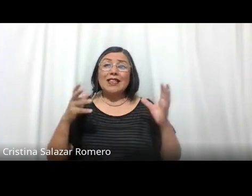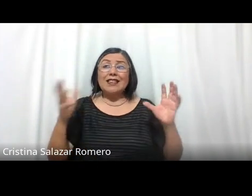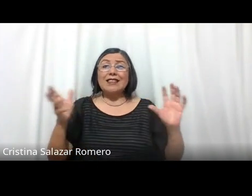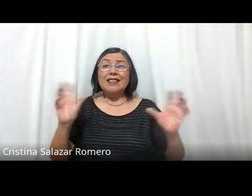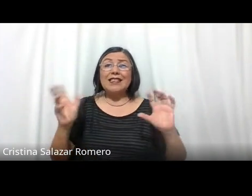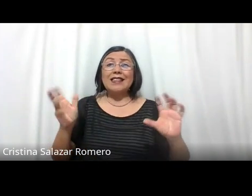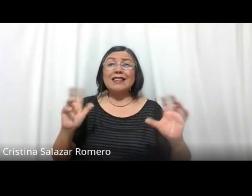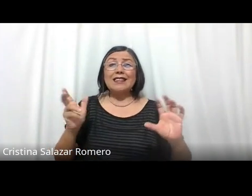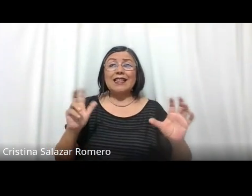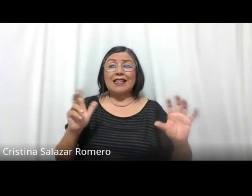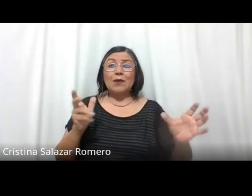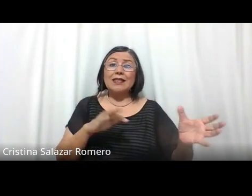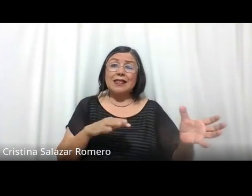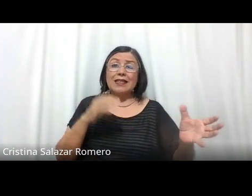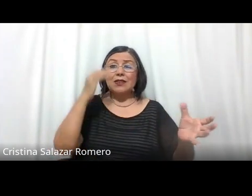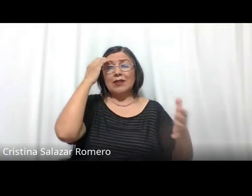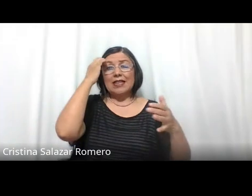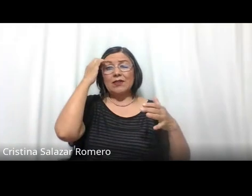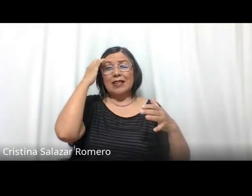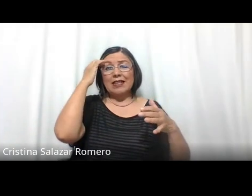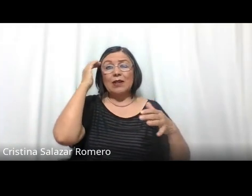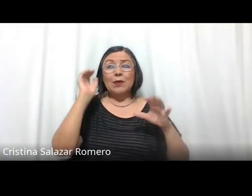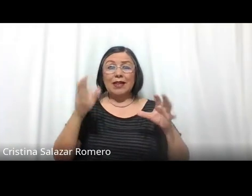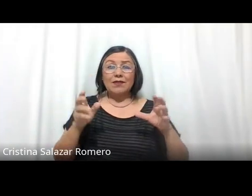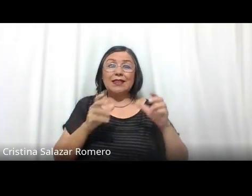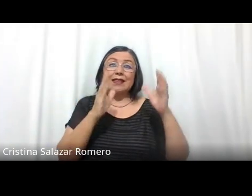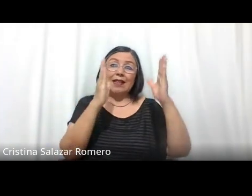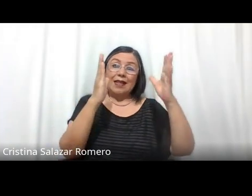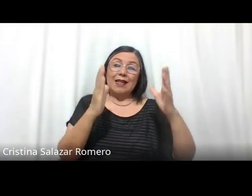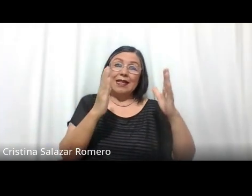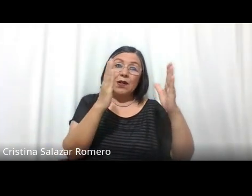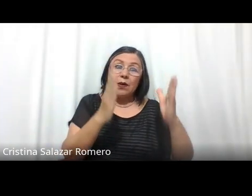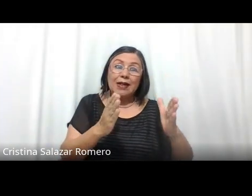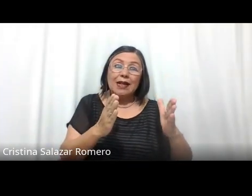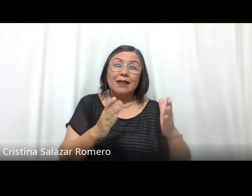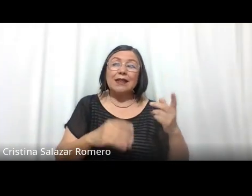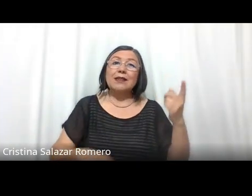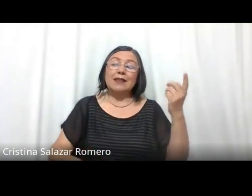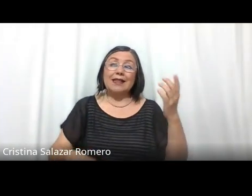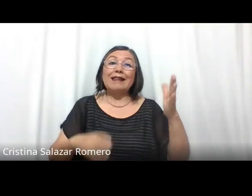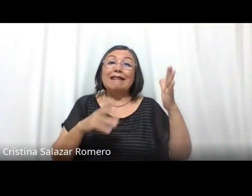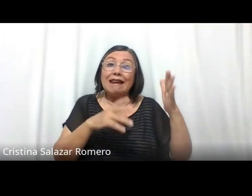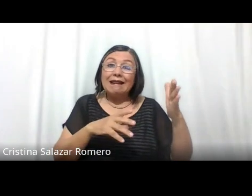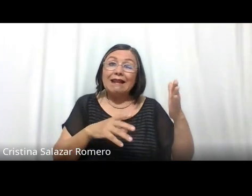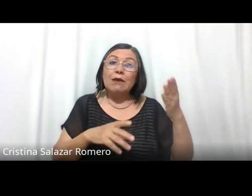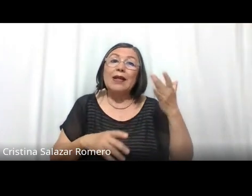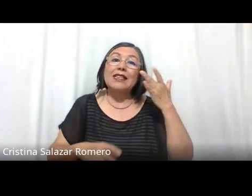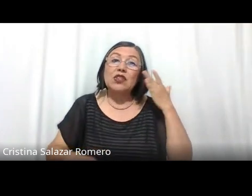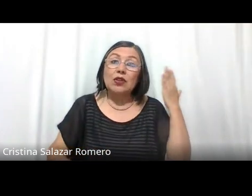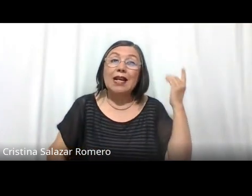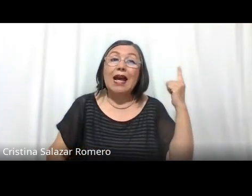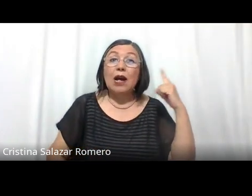son las características de la lengua de señas con relación a la lengua oral. Fíjense, la lengua oral requiere de